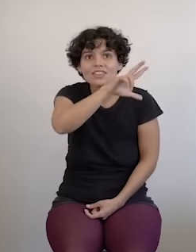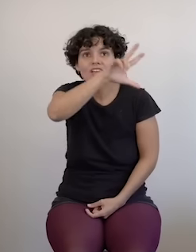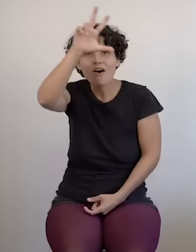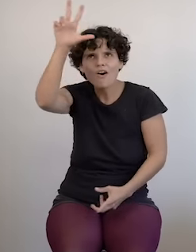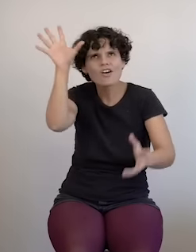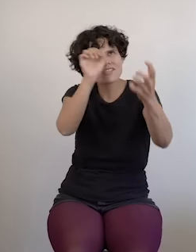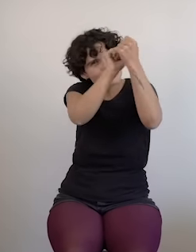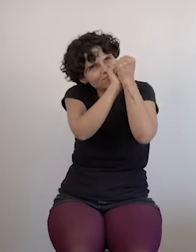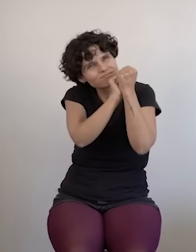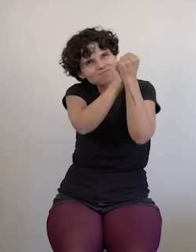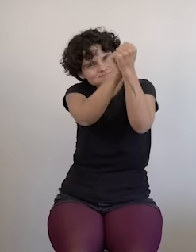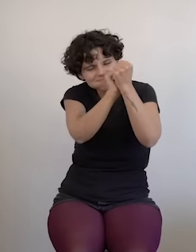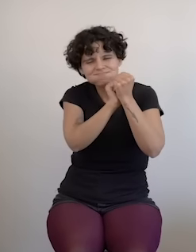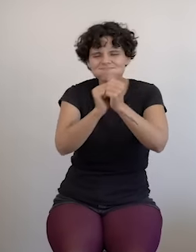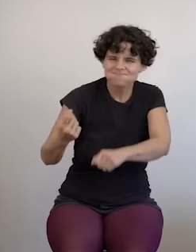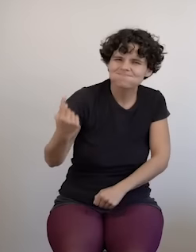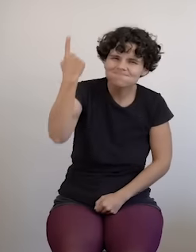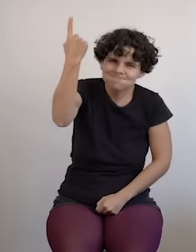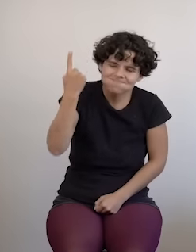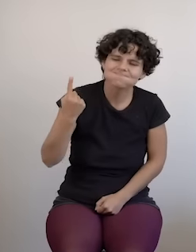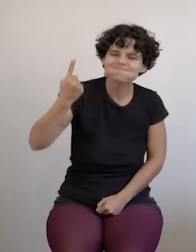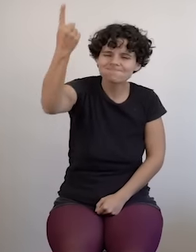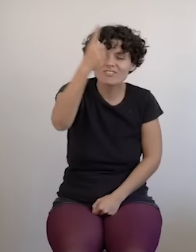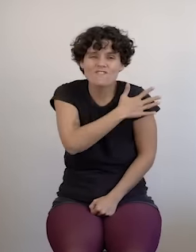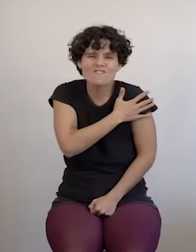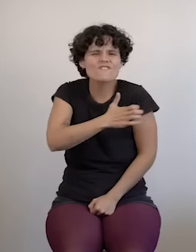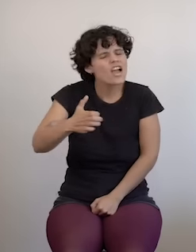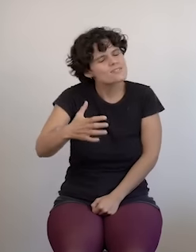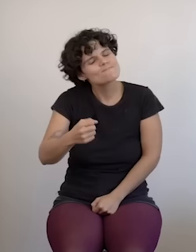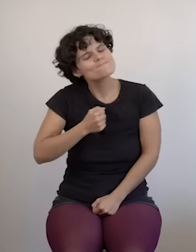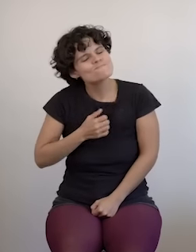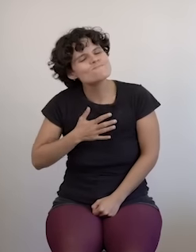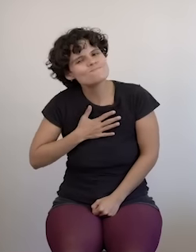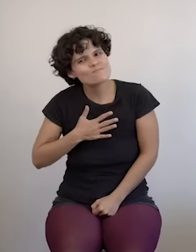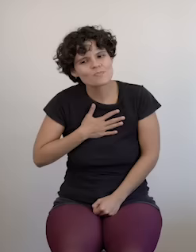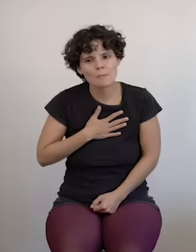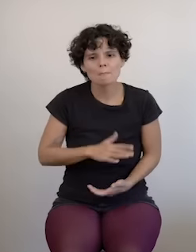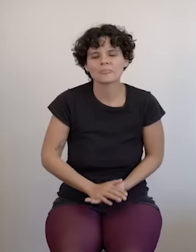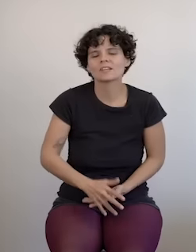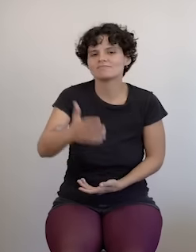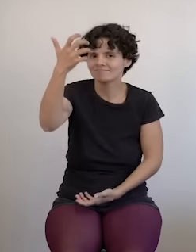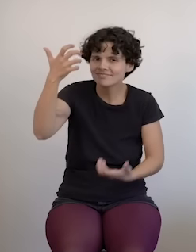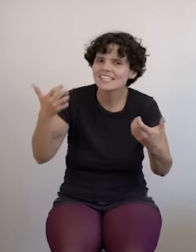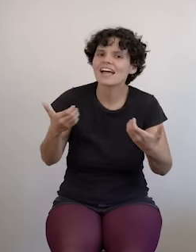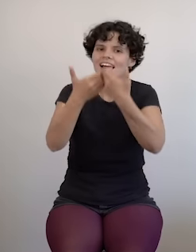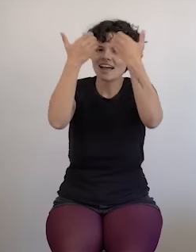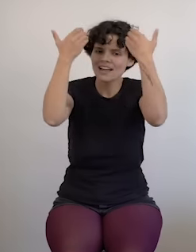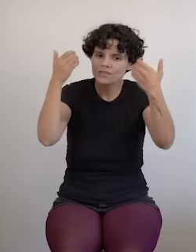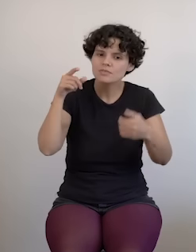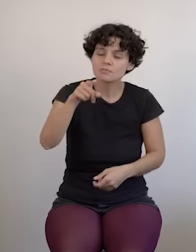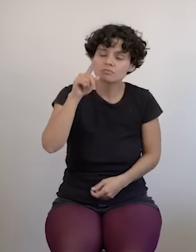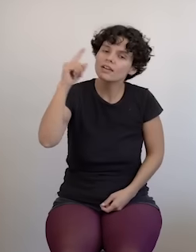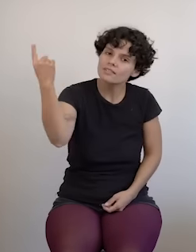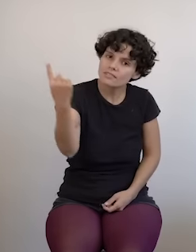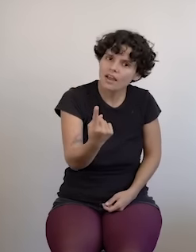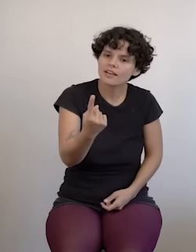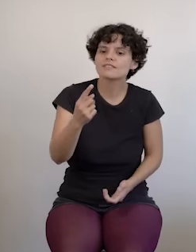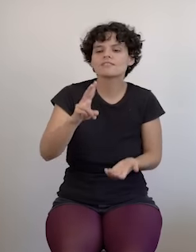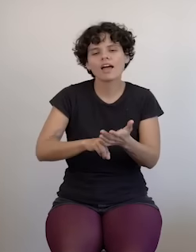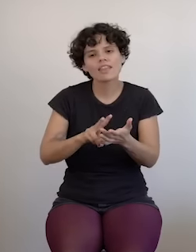mi compañero, la fe no se me acaba. Salud, salud, salud, salud por tenerte